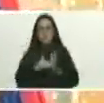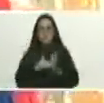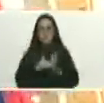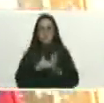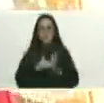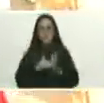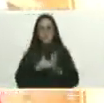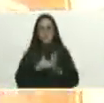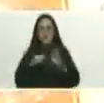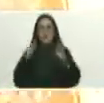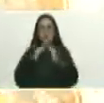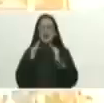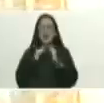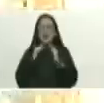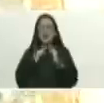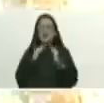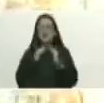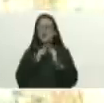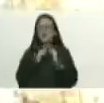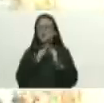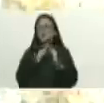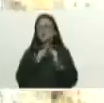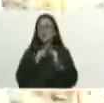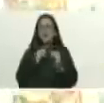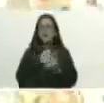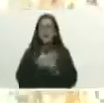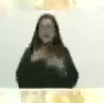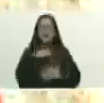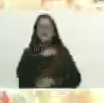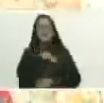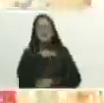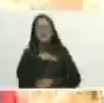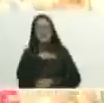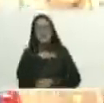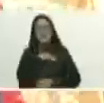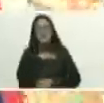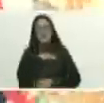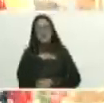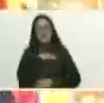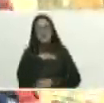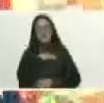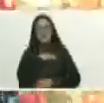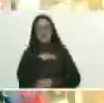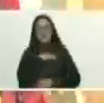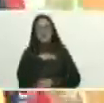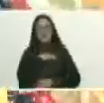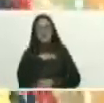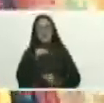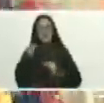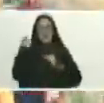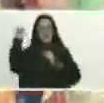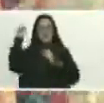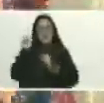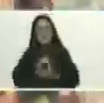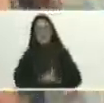4.400.000 viviendas en la gran misión Vivienda Venezuela.